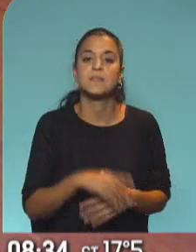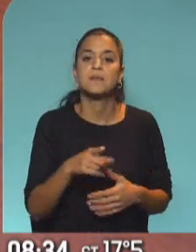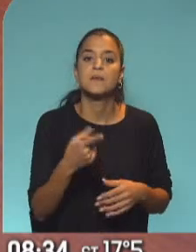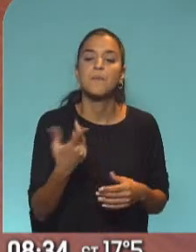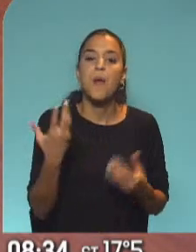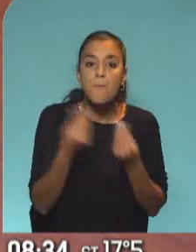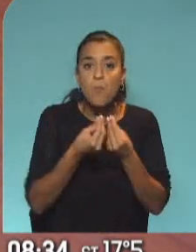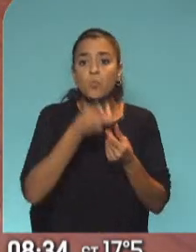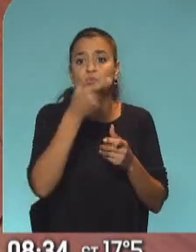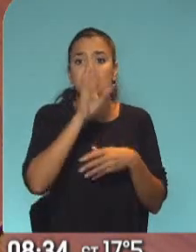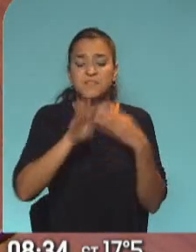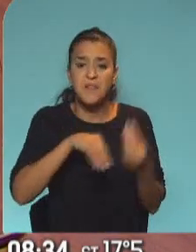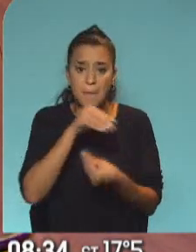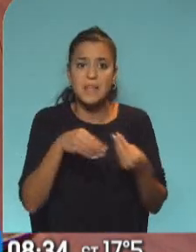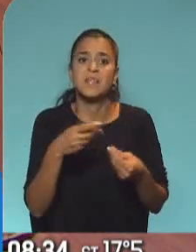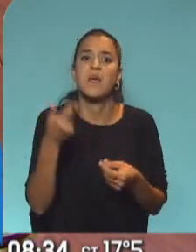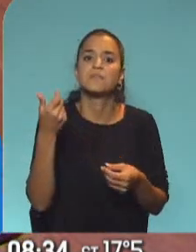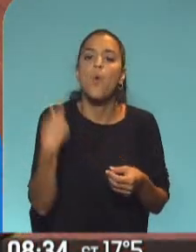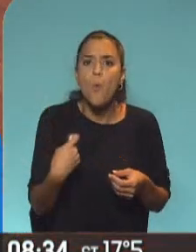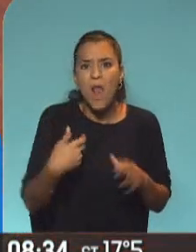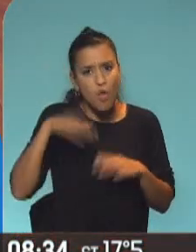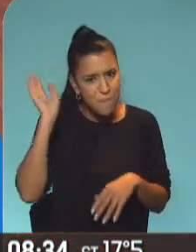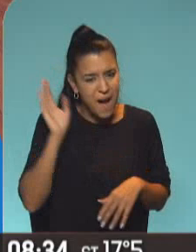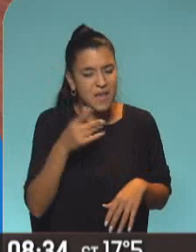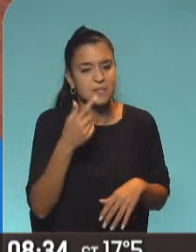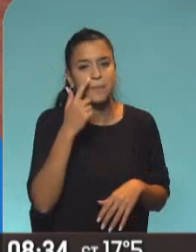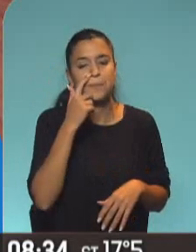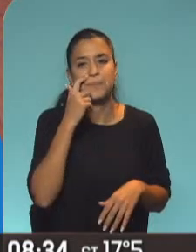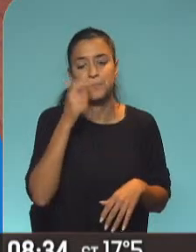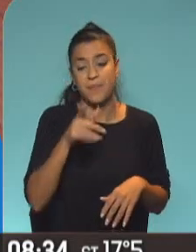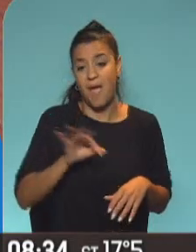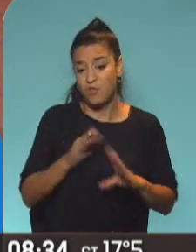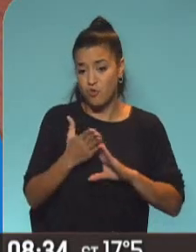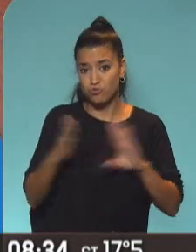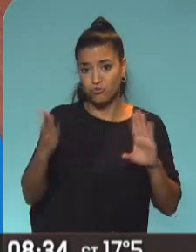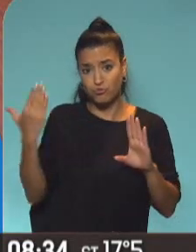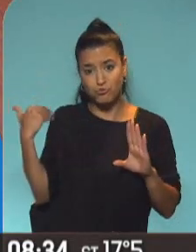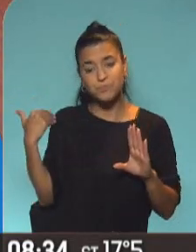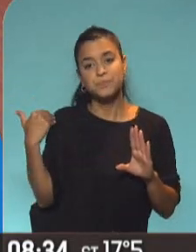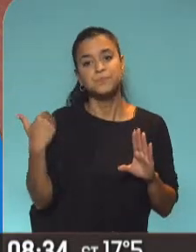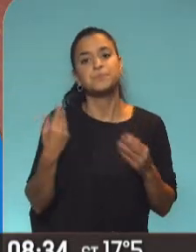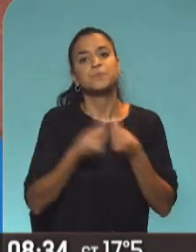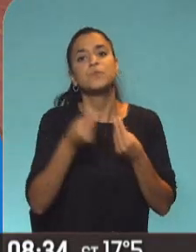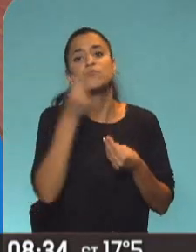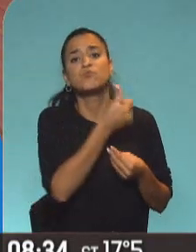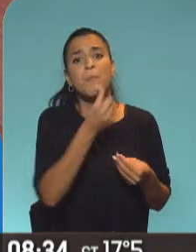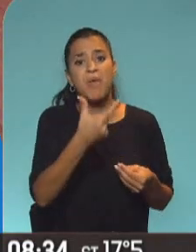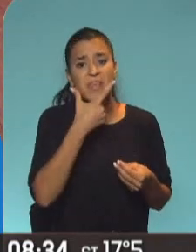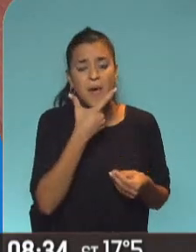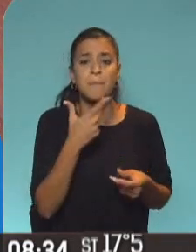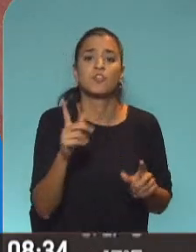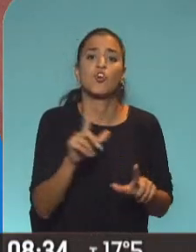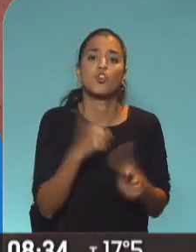muchas familias, sobre todo para los jubilados, en los últimos años hubo un montón de medicamentos que dejaron de tener